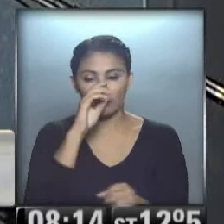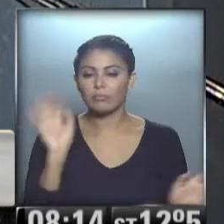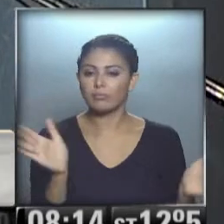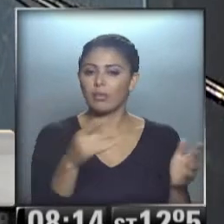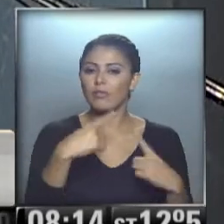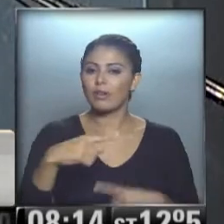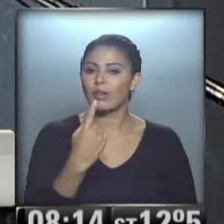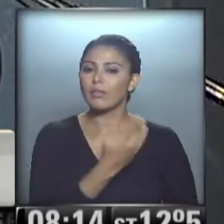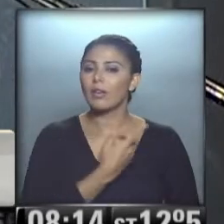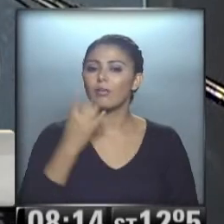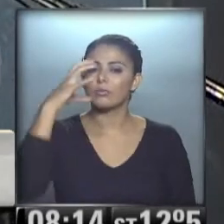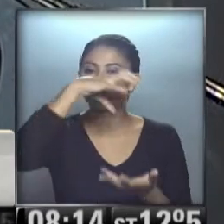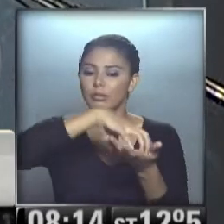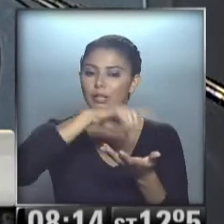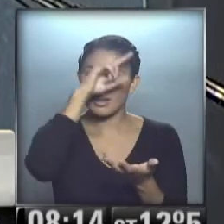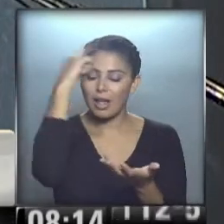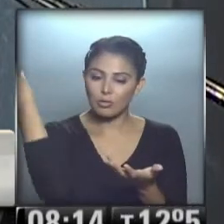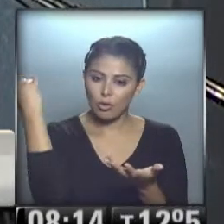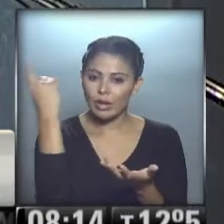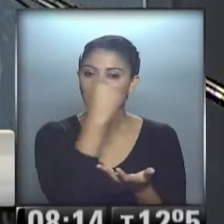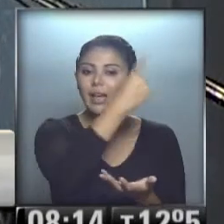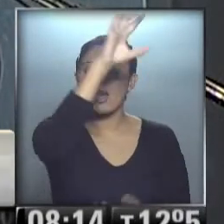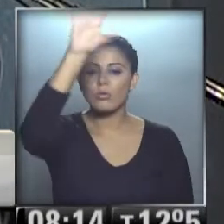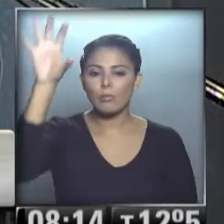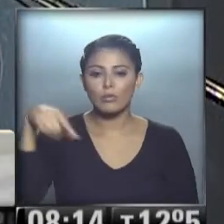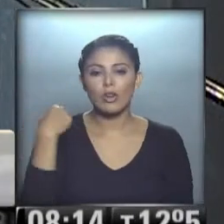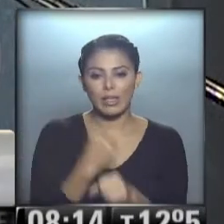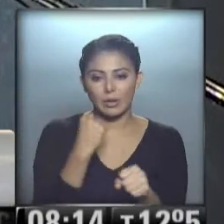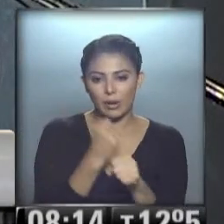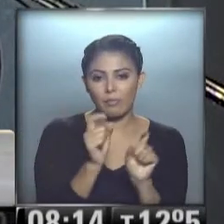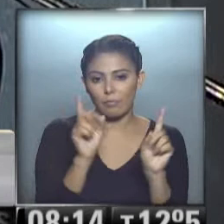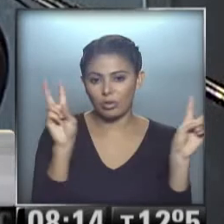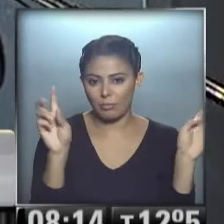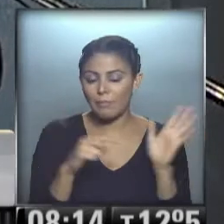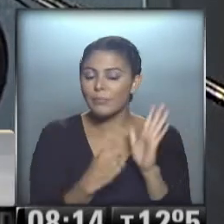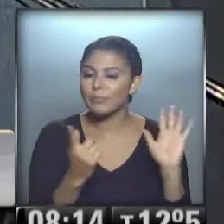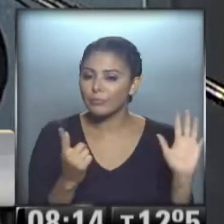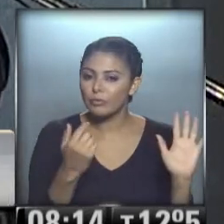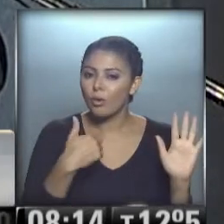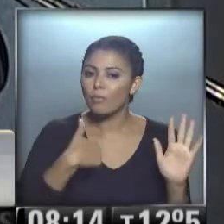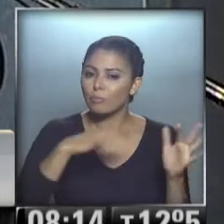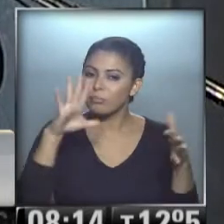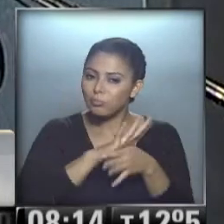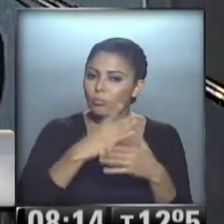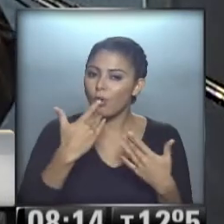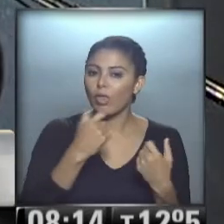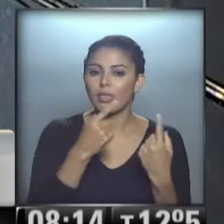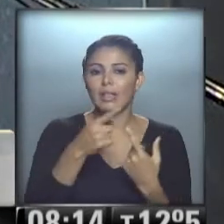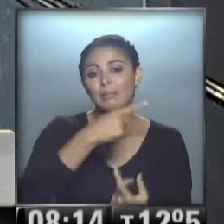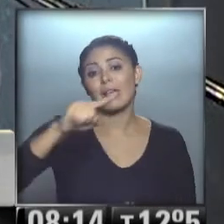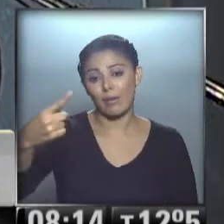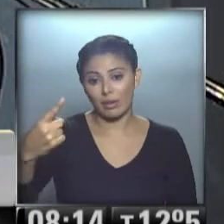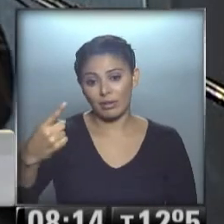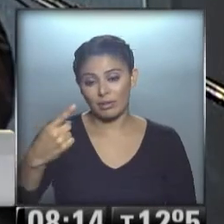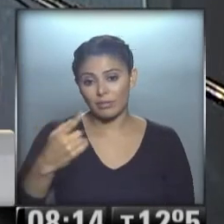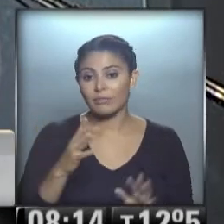las autoridades sanitarias en la Nación y en cada una de las provincias. Estamos trabajando en este tema. Pero Mayores precisiones se lo puedo suministrar la semana que viene